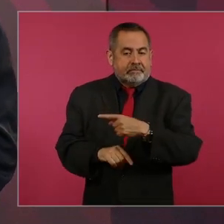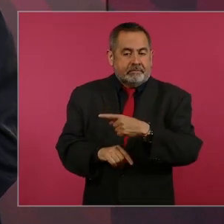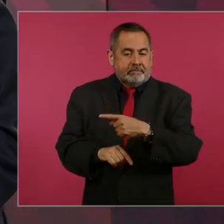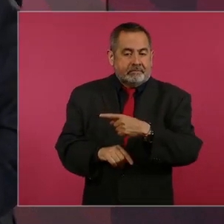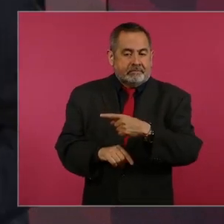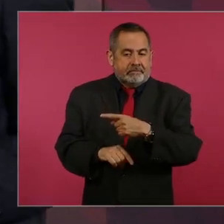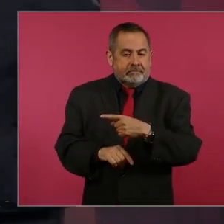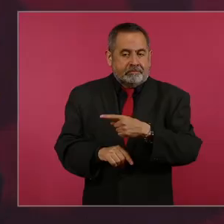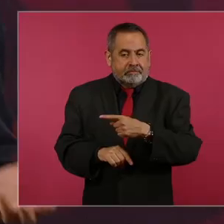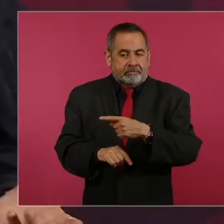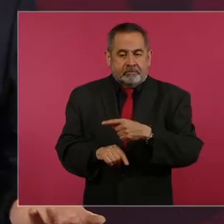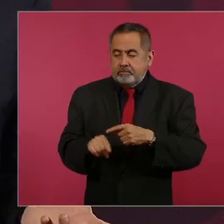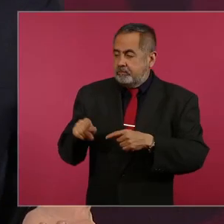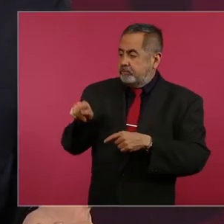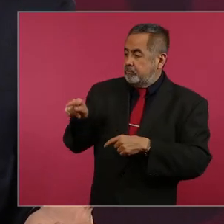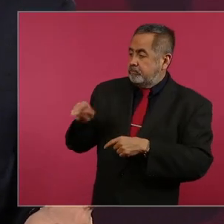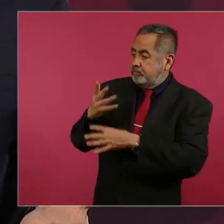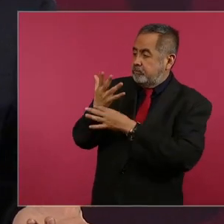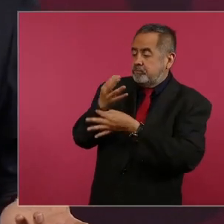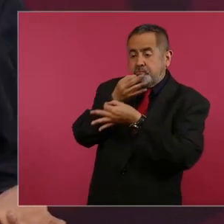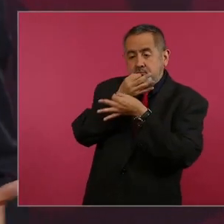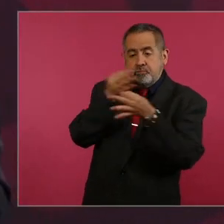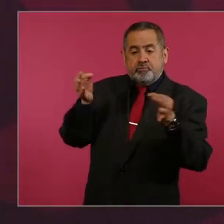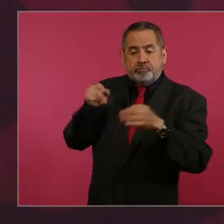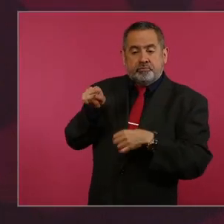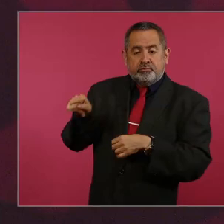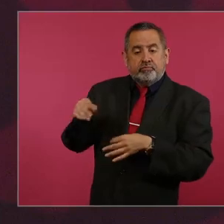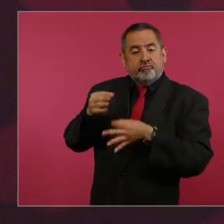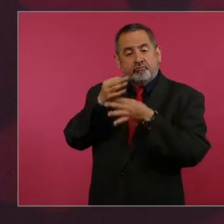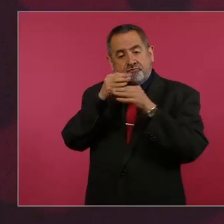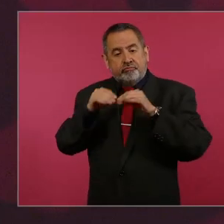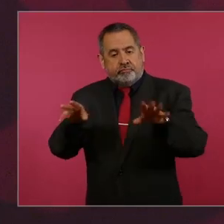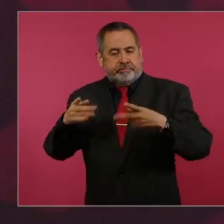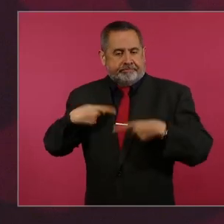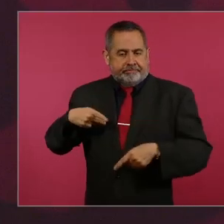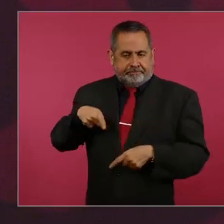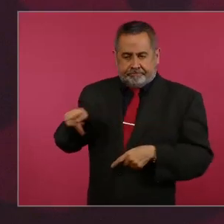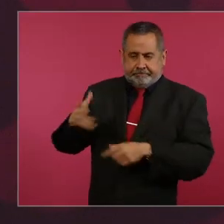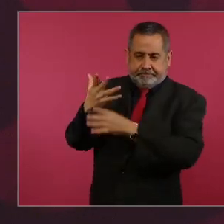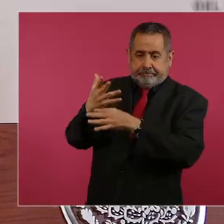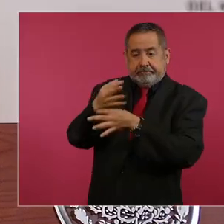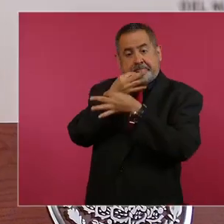una declaración de una persona